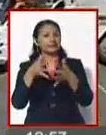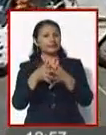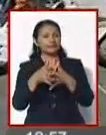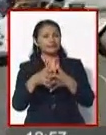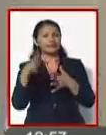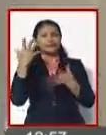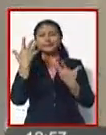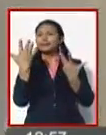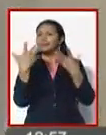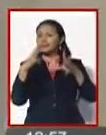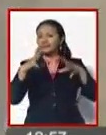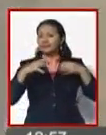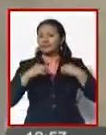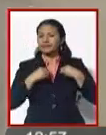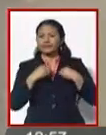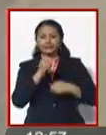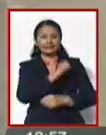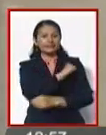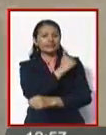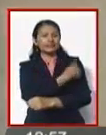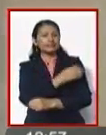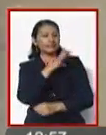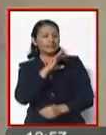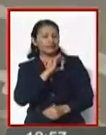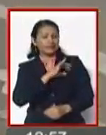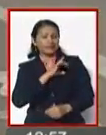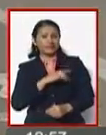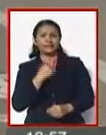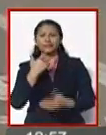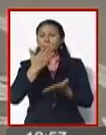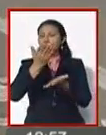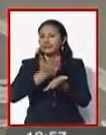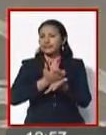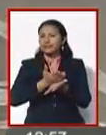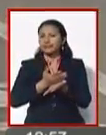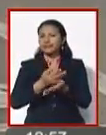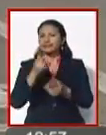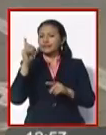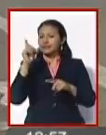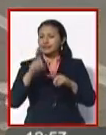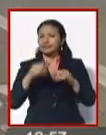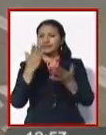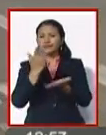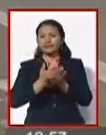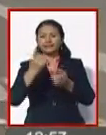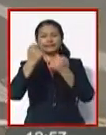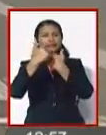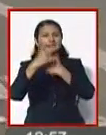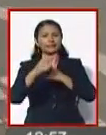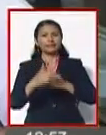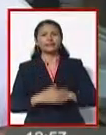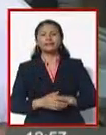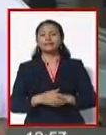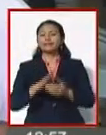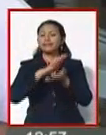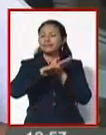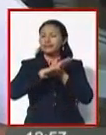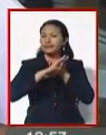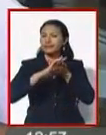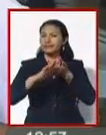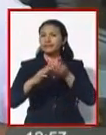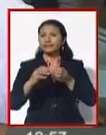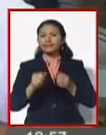bloquear en repudio a estas autoridades chilenas, donde están parando y ellos no pueden parar la frontera. La frontera tiene que estar